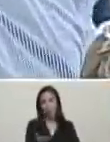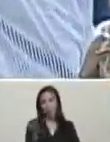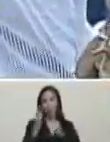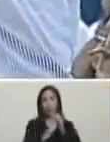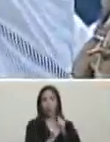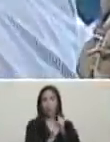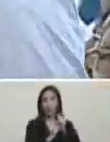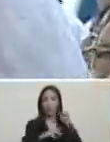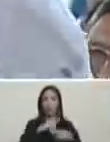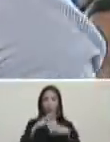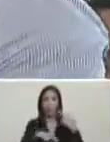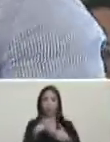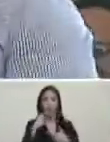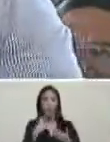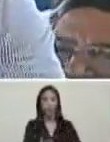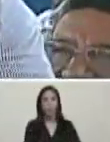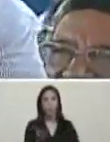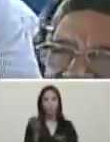Jenkenberg.